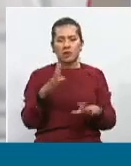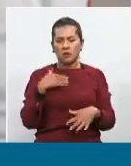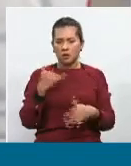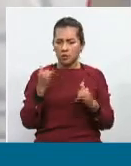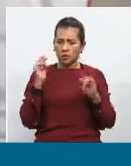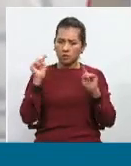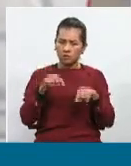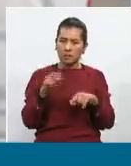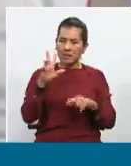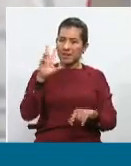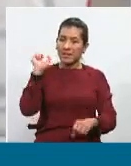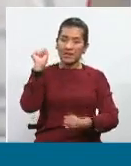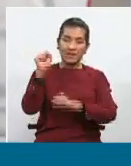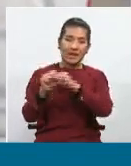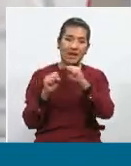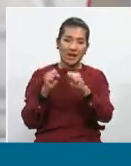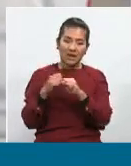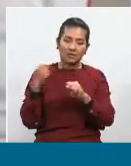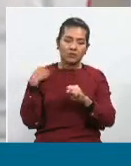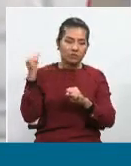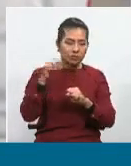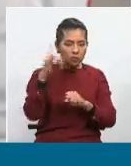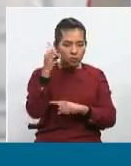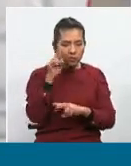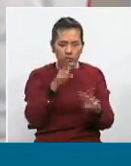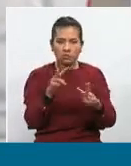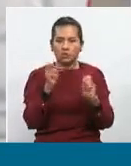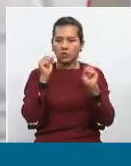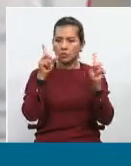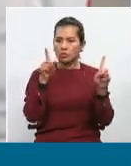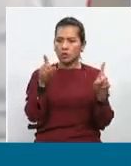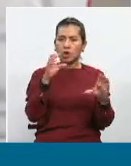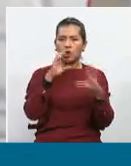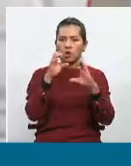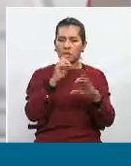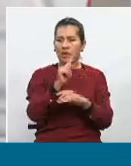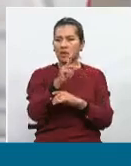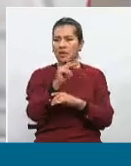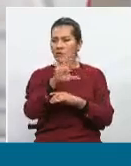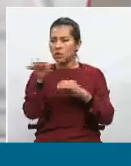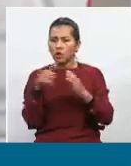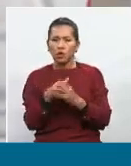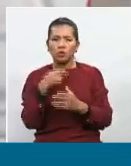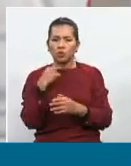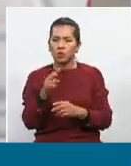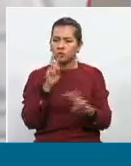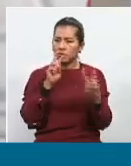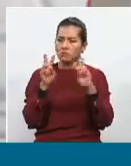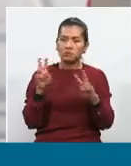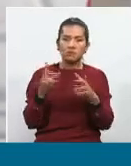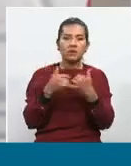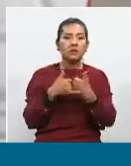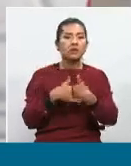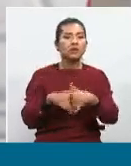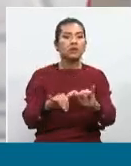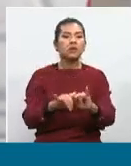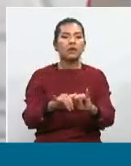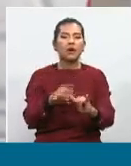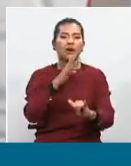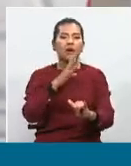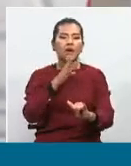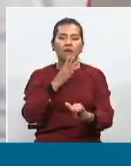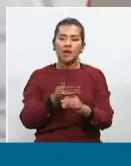retornar de 3 años al país, encuentre en medios de comunicación, encuentre voceros que continúen negando lo sucedido